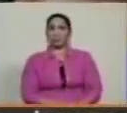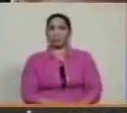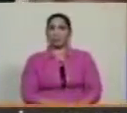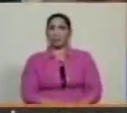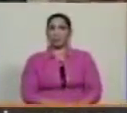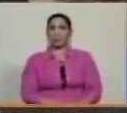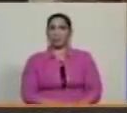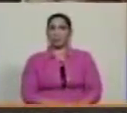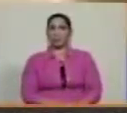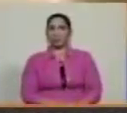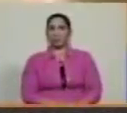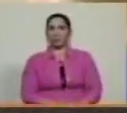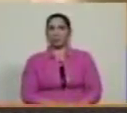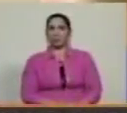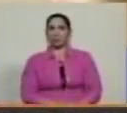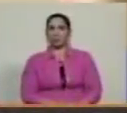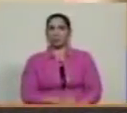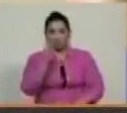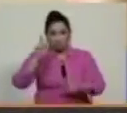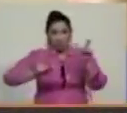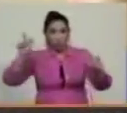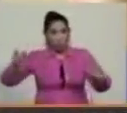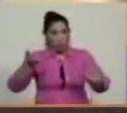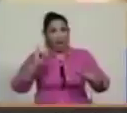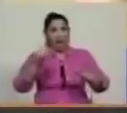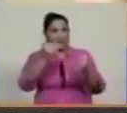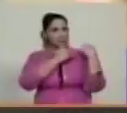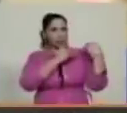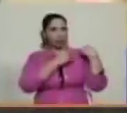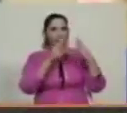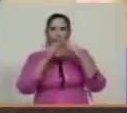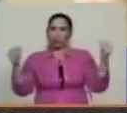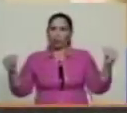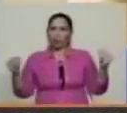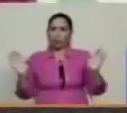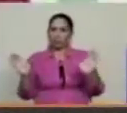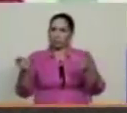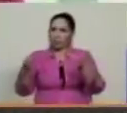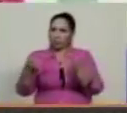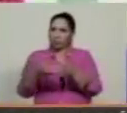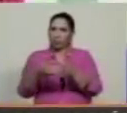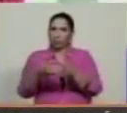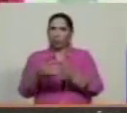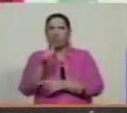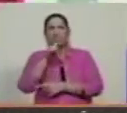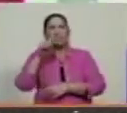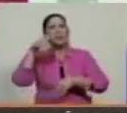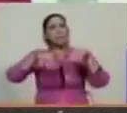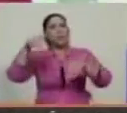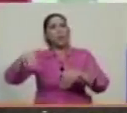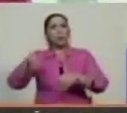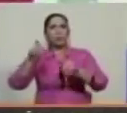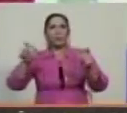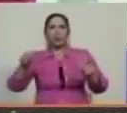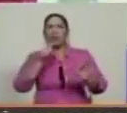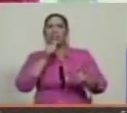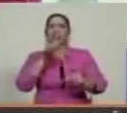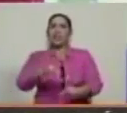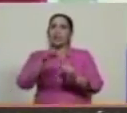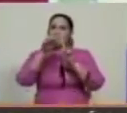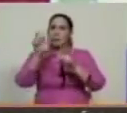Eso es un liderazgo. Aquí ellos... Y entonces se reunió. ¿Por quién vota la gente? ¿A quién elige la